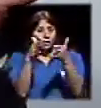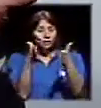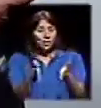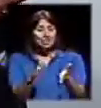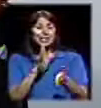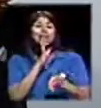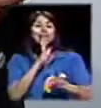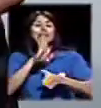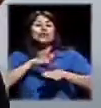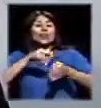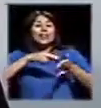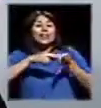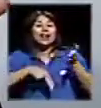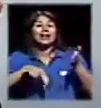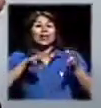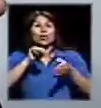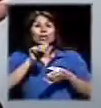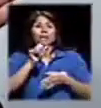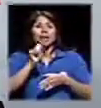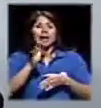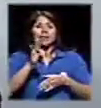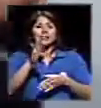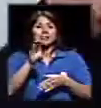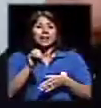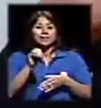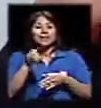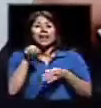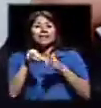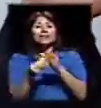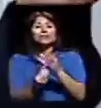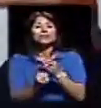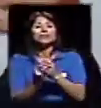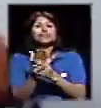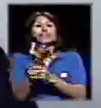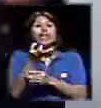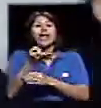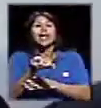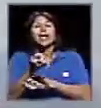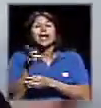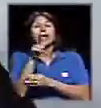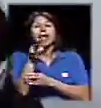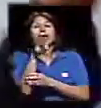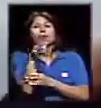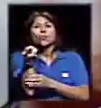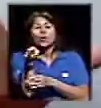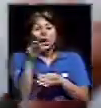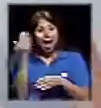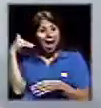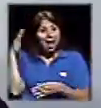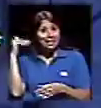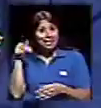Maastricht es el que dio lugar a la creación del euro. El euro era una moneda que no existía y